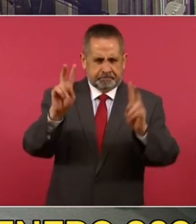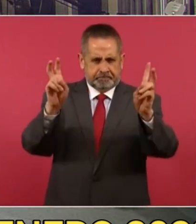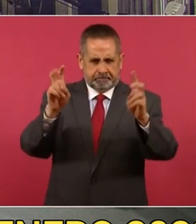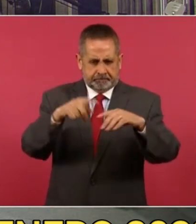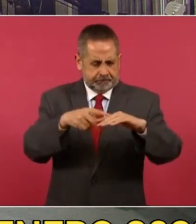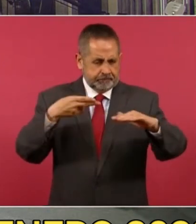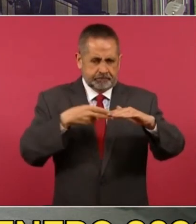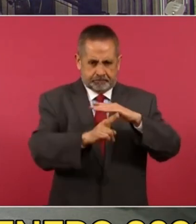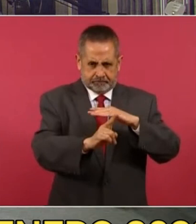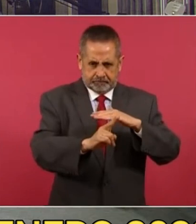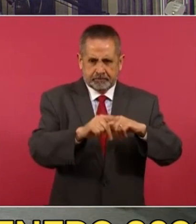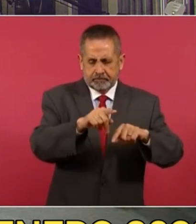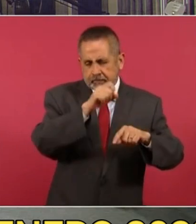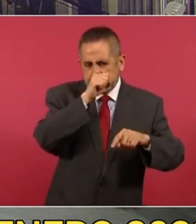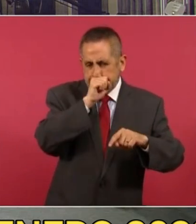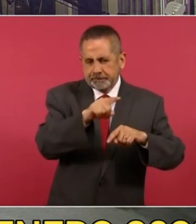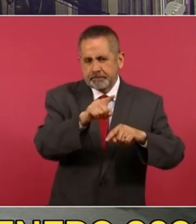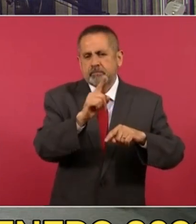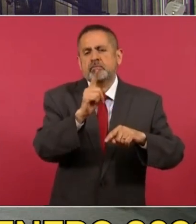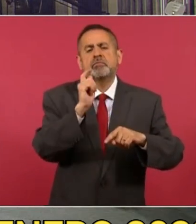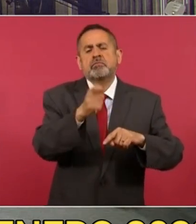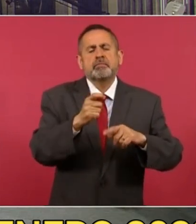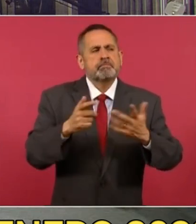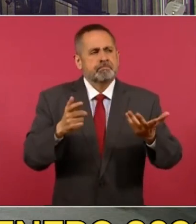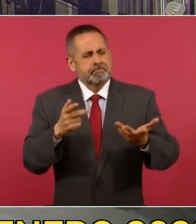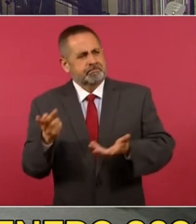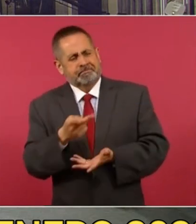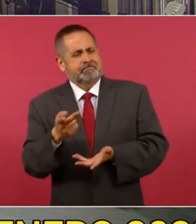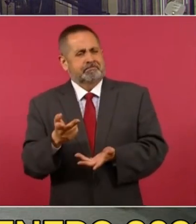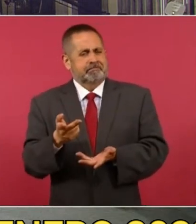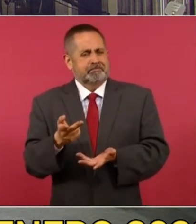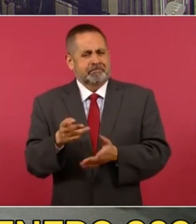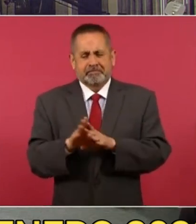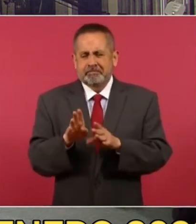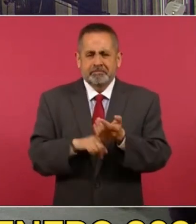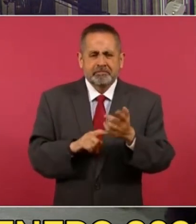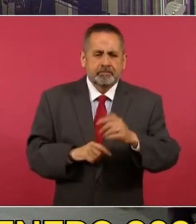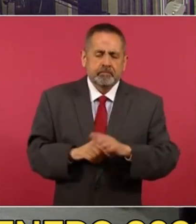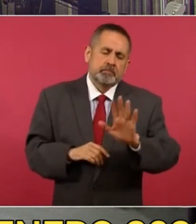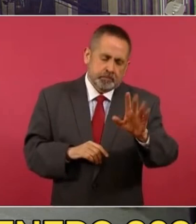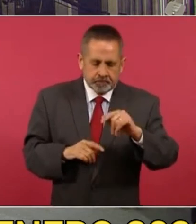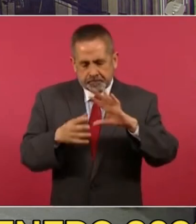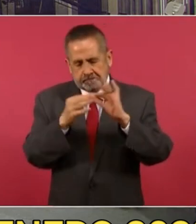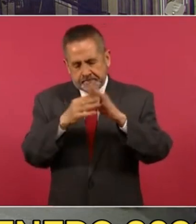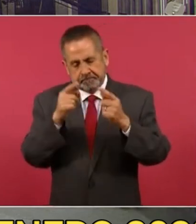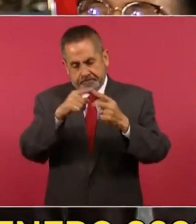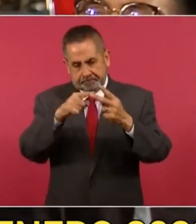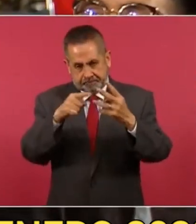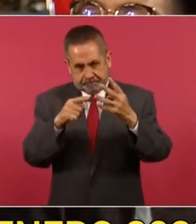metro, uno de los cuestionamientos es el nivel, bueno, se han cuestionado varias